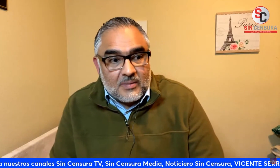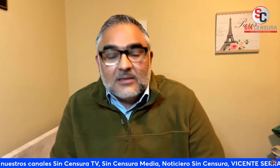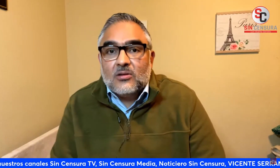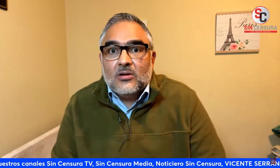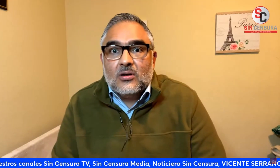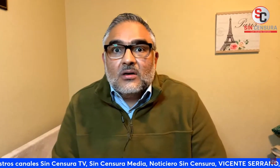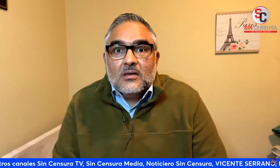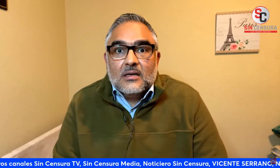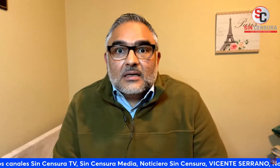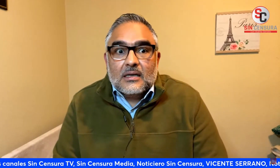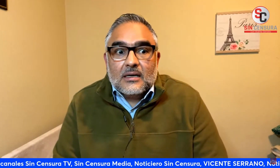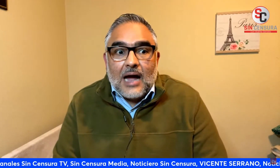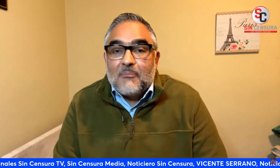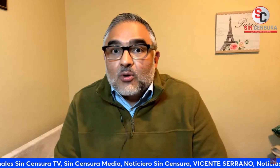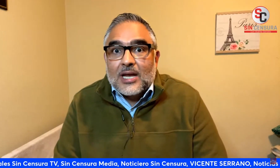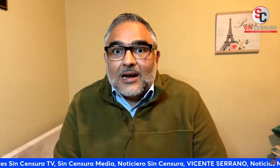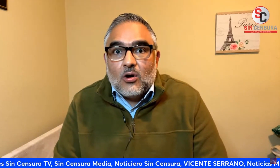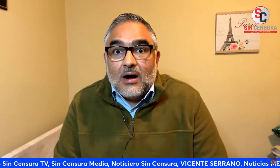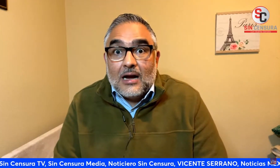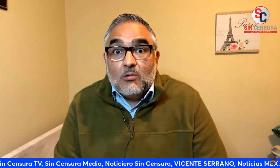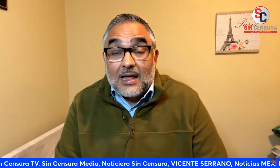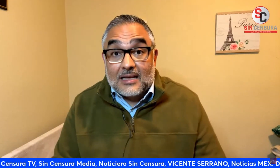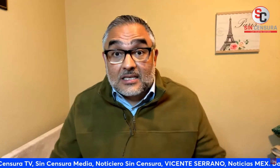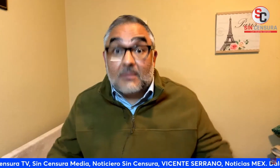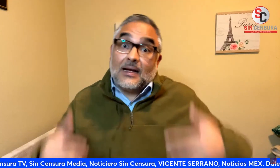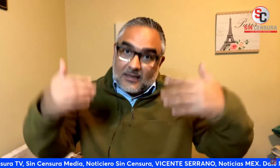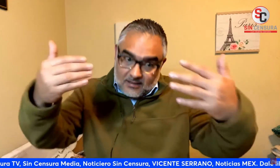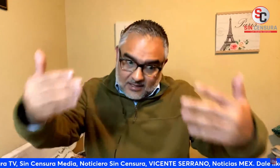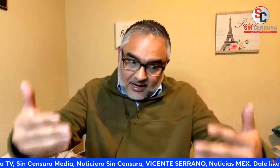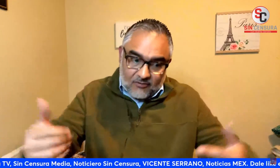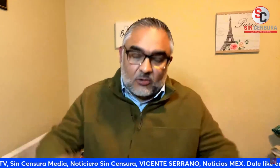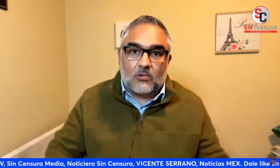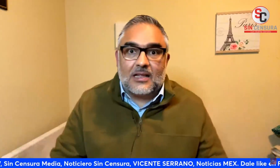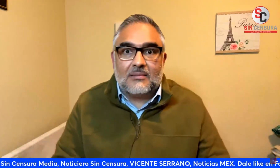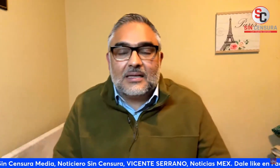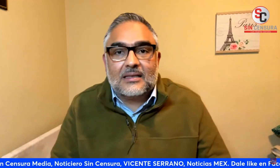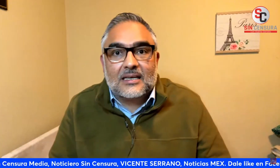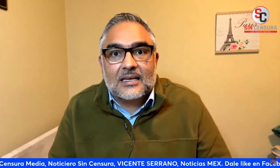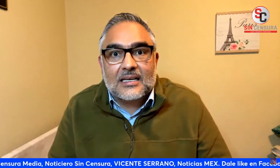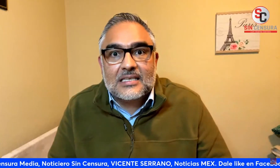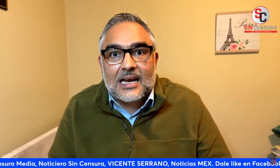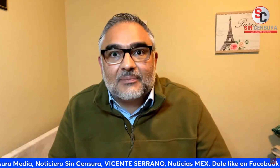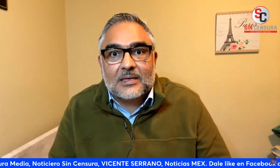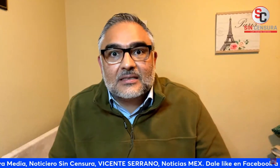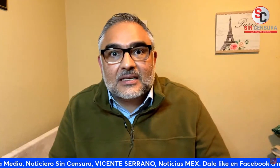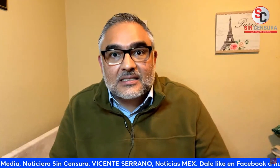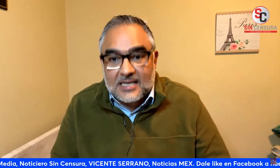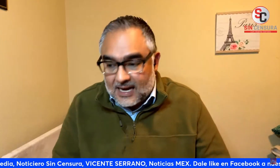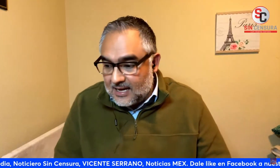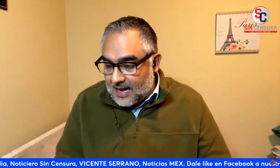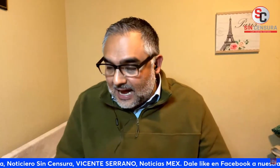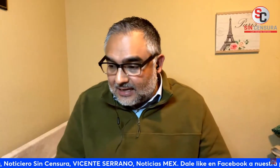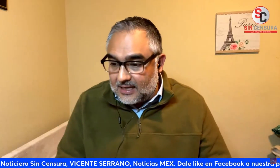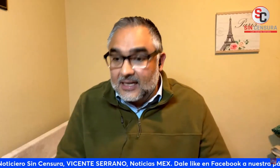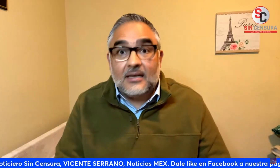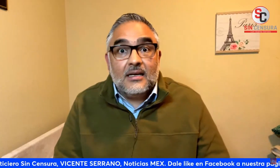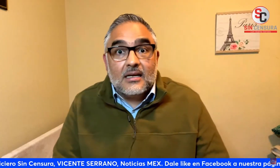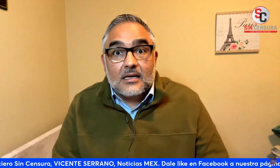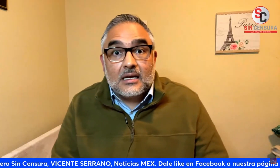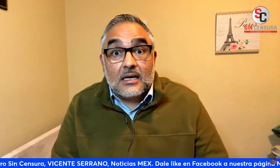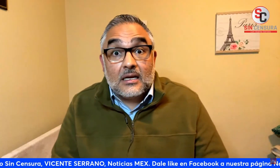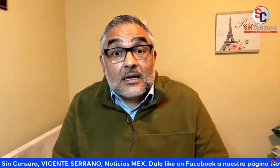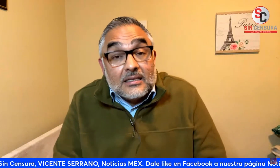en su momento apuñaló a Lula da Silva, quien afortunadamente regresa a la presidencia